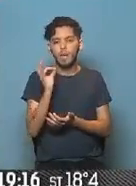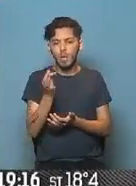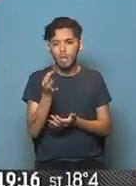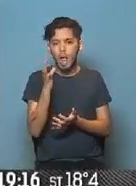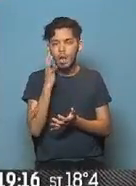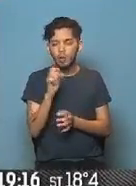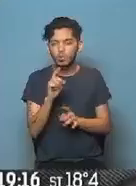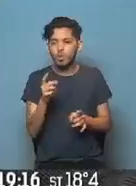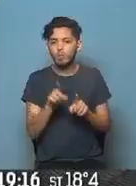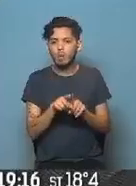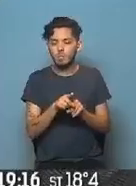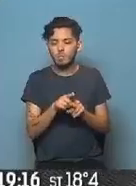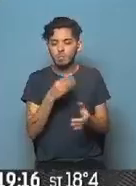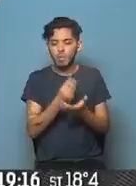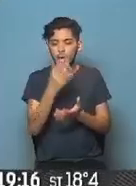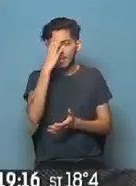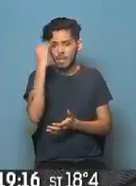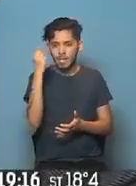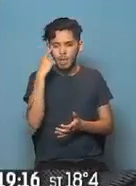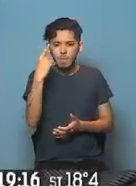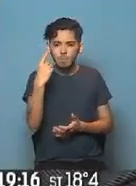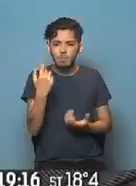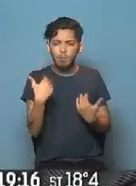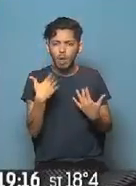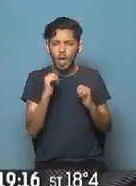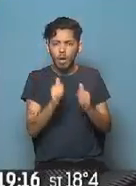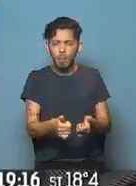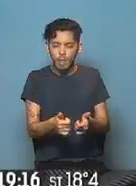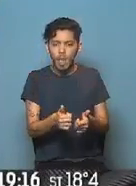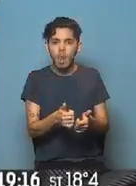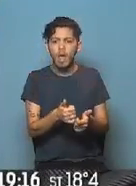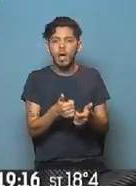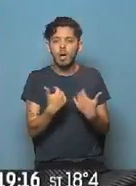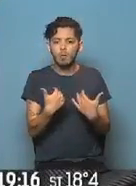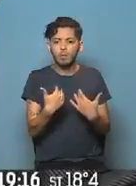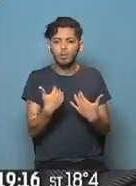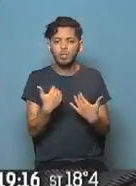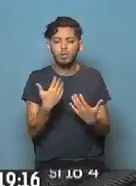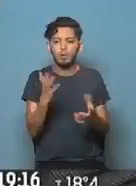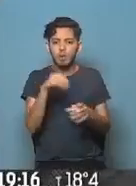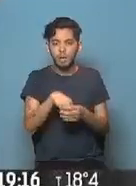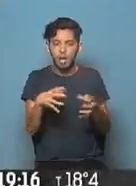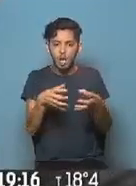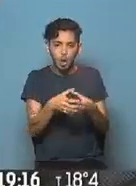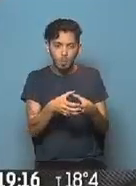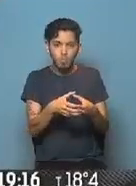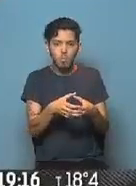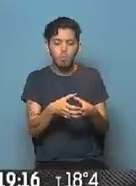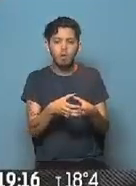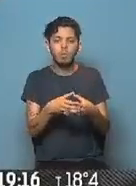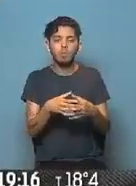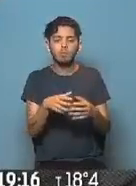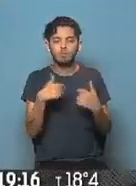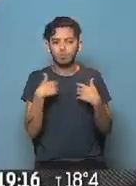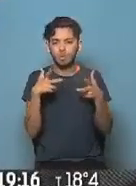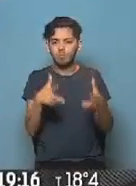respecto a eso una candidatura a Cristina Fernández de Kirchner o eventualmente poder acompañarla en una eventual fórmula? Yo ya he dicho que